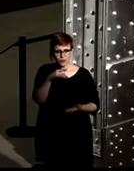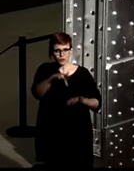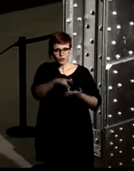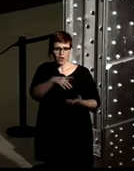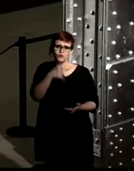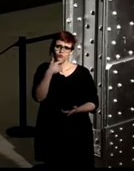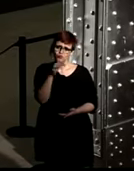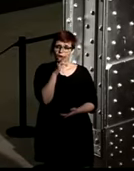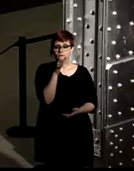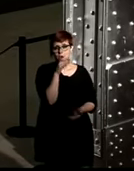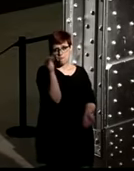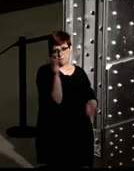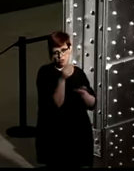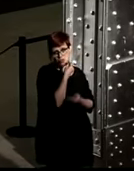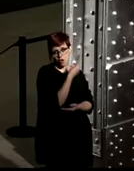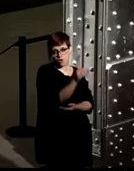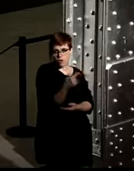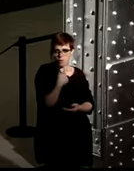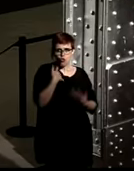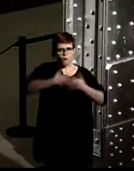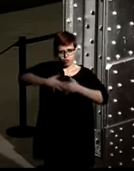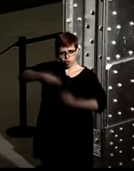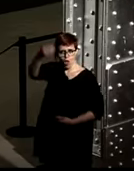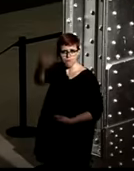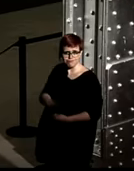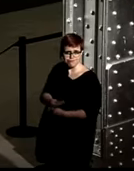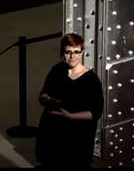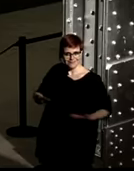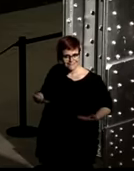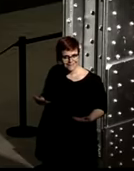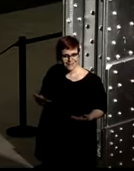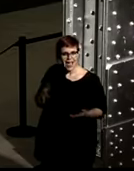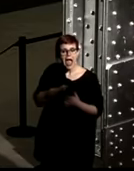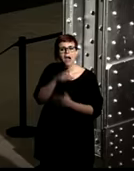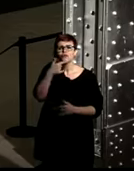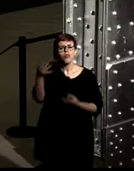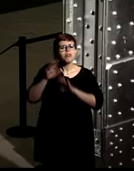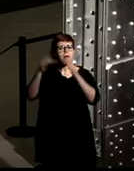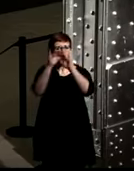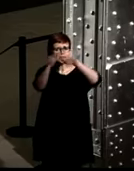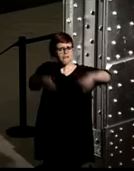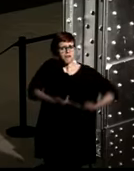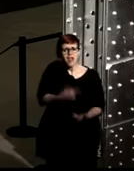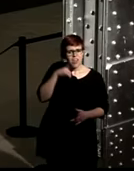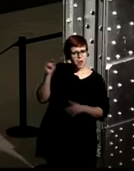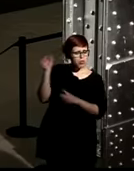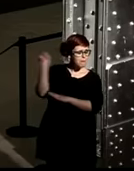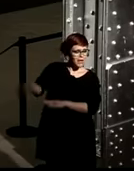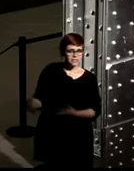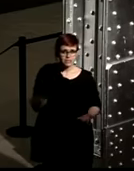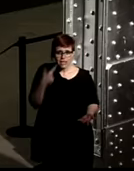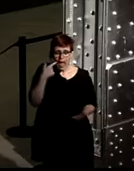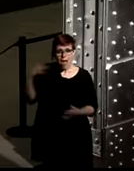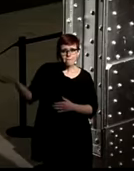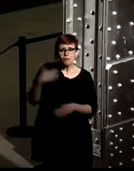muy pequeño, corazón. Pero funciona que flipas, ¿eh? Tú lo que tienes que hacer es volver a casa y dejarte ya gilipolleces.